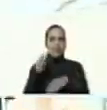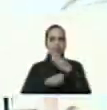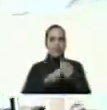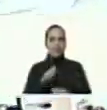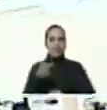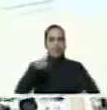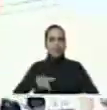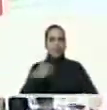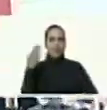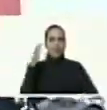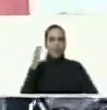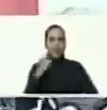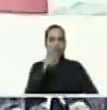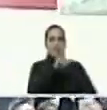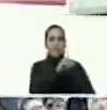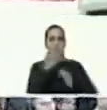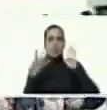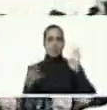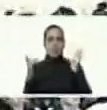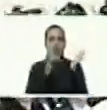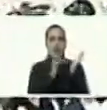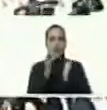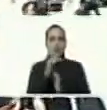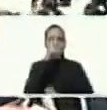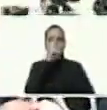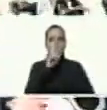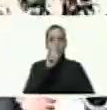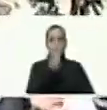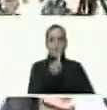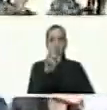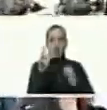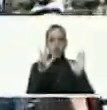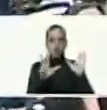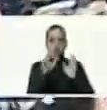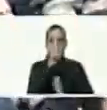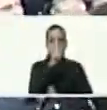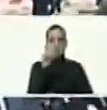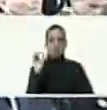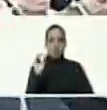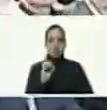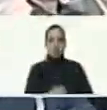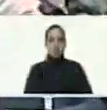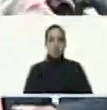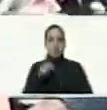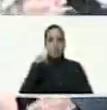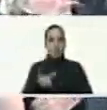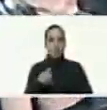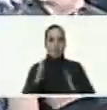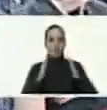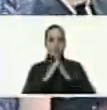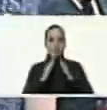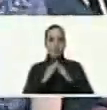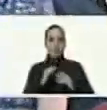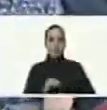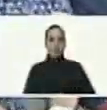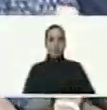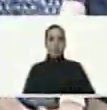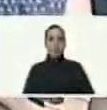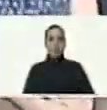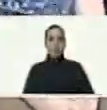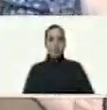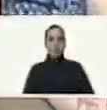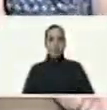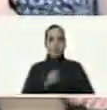en Caracas el 19 de abril de 1810. En esta casa también. En